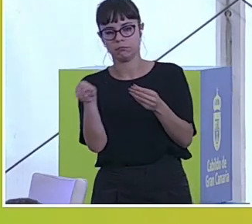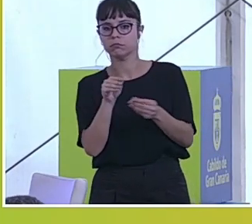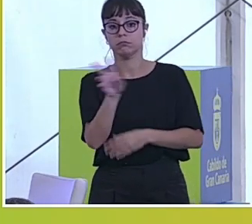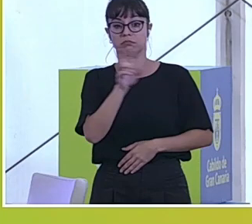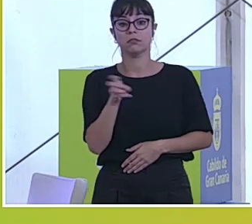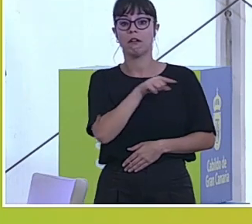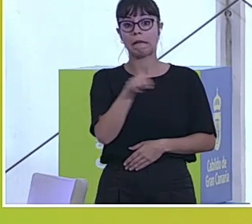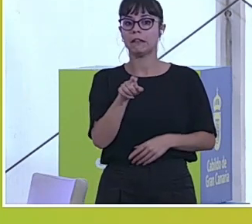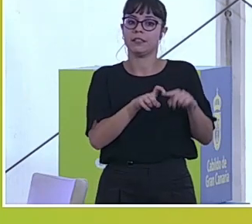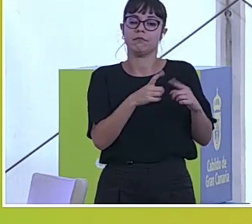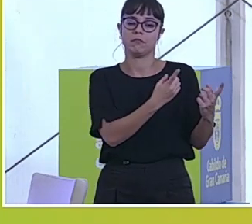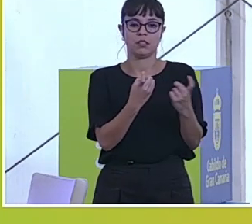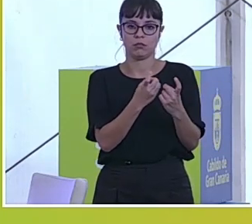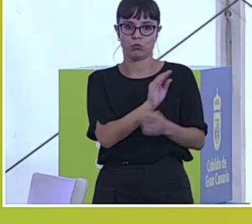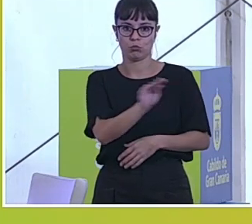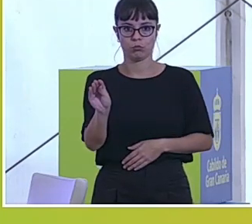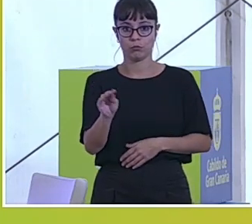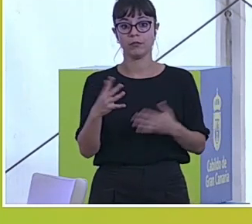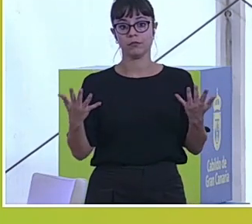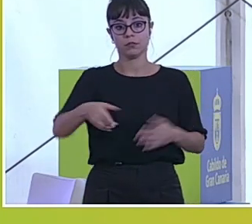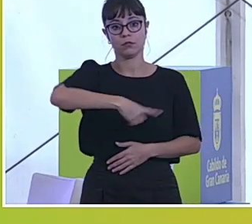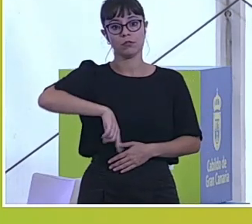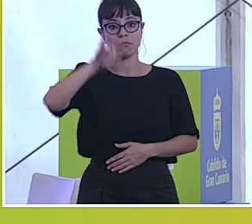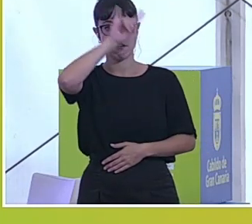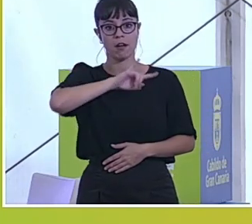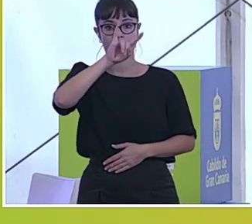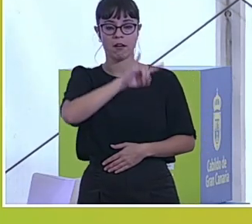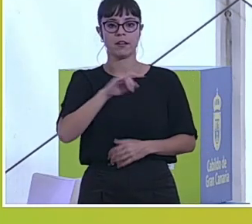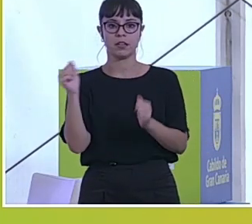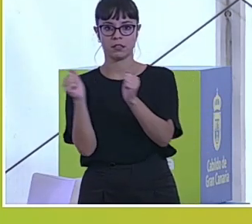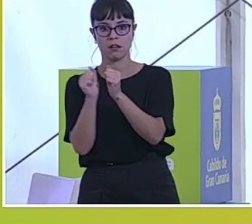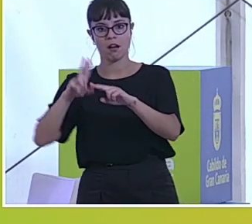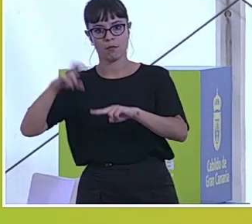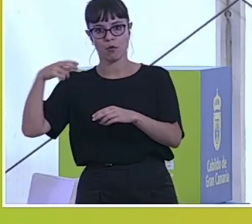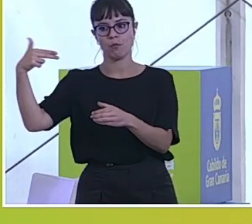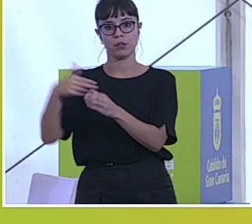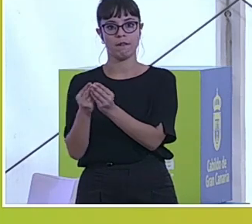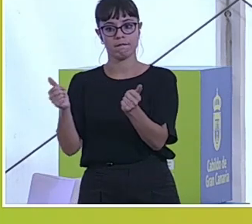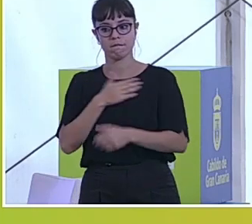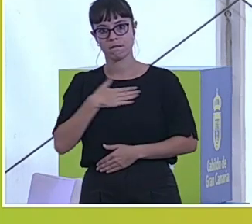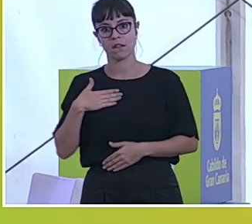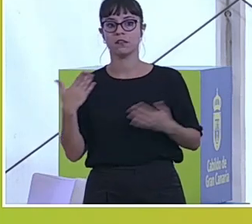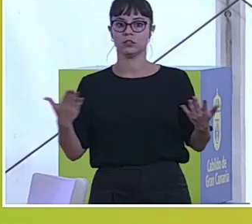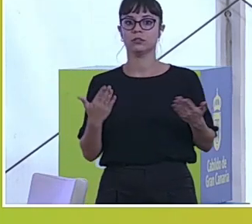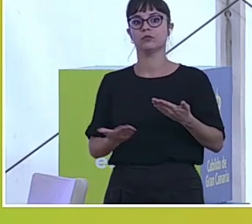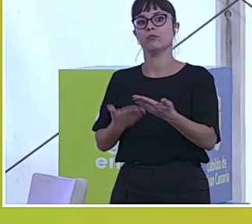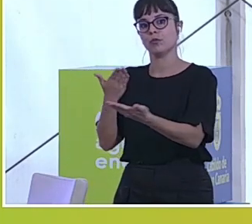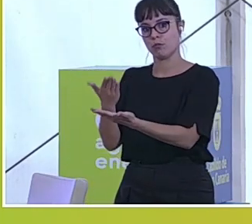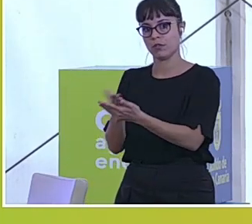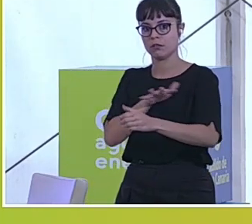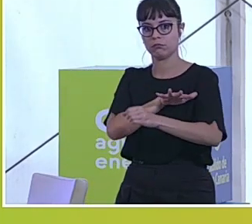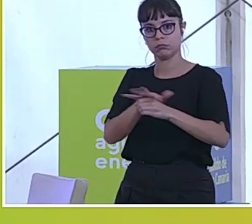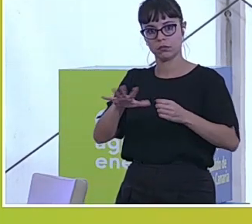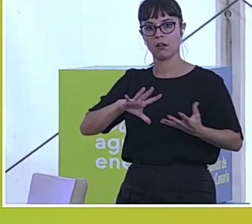Si nosotros planteamos la descarbonización de Canarias, tenemos que optar por sistemas que sean capaces de aportar los mismos servicios, pero sin utilizar